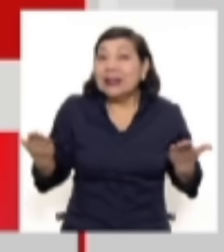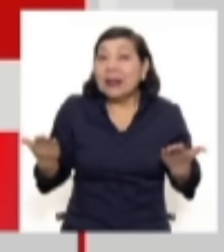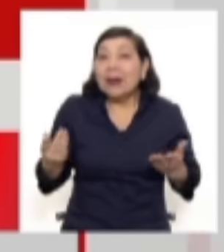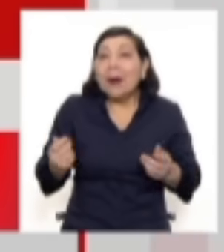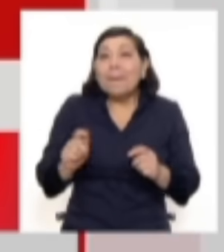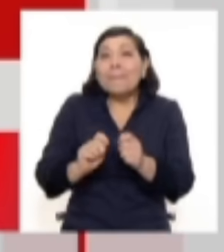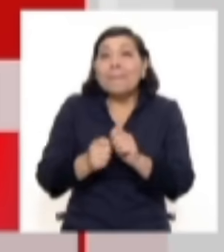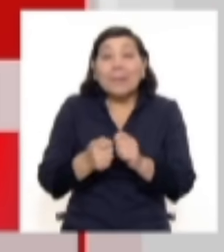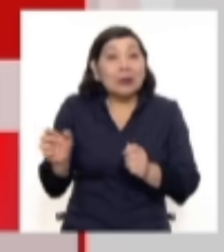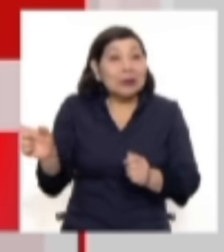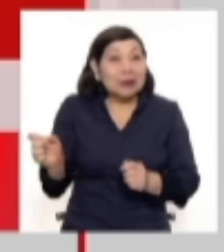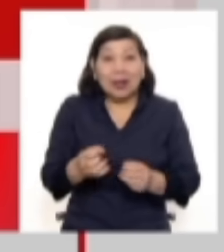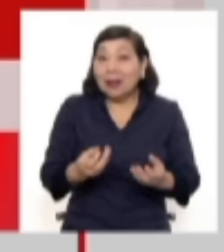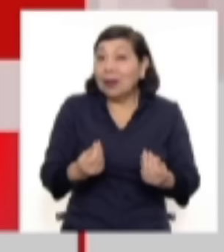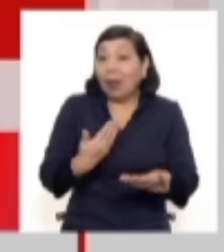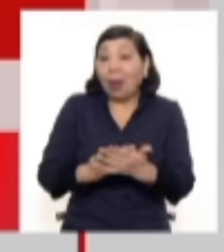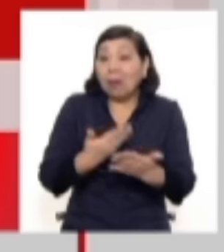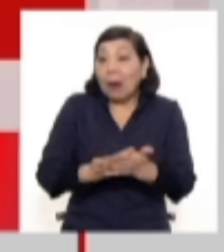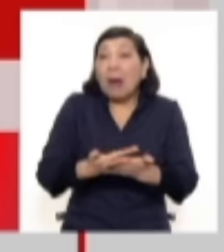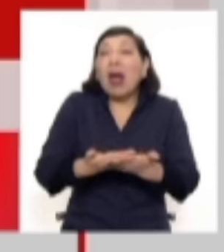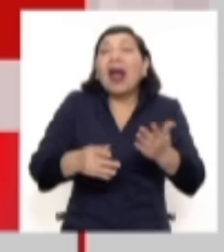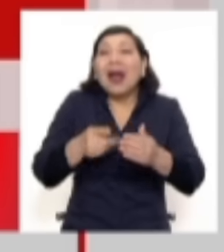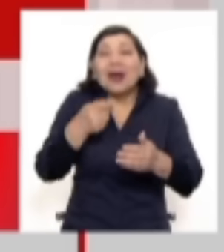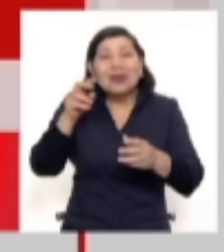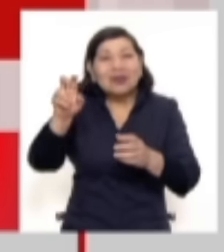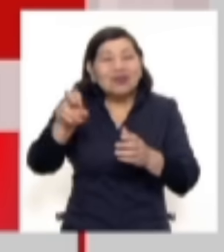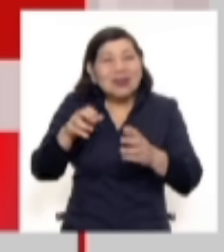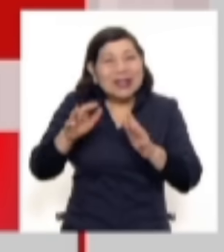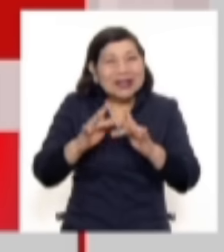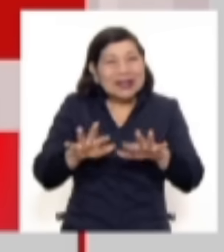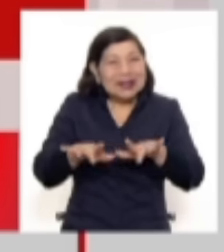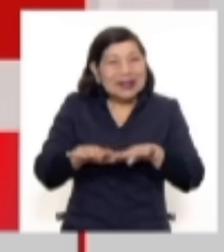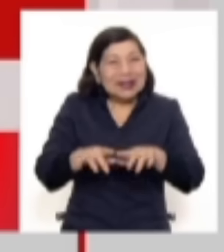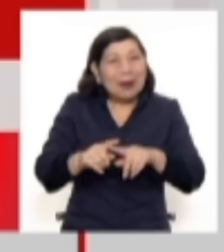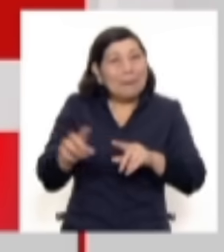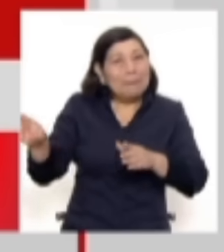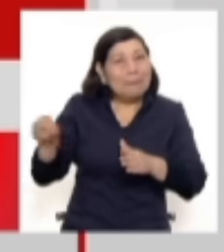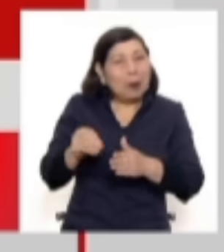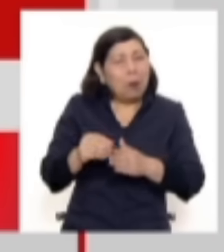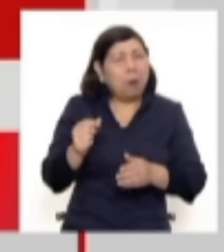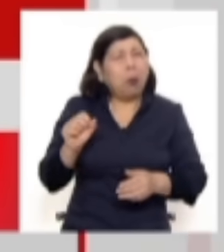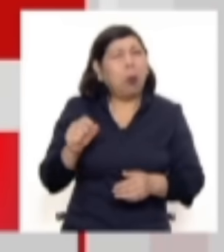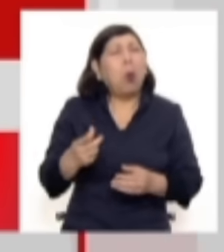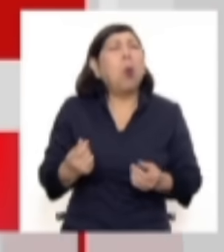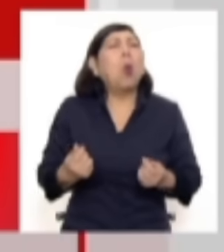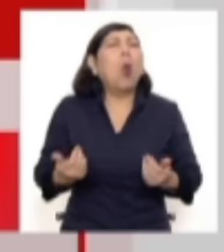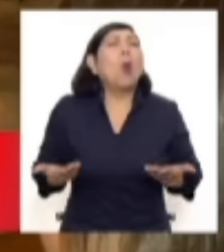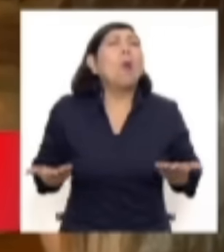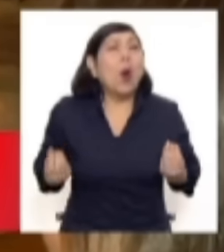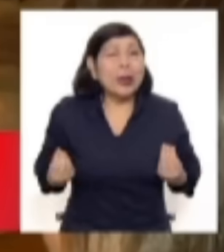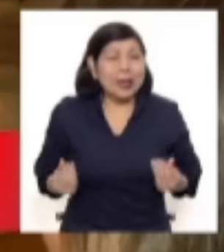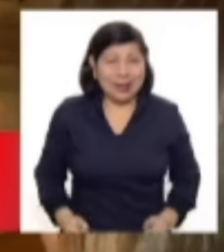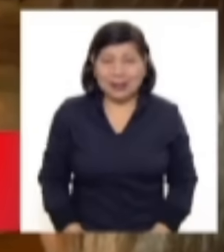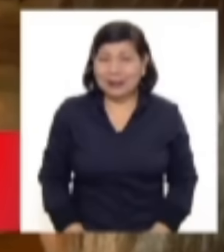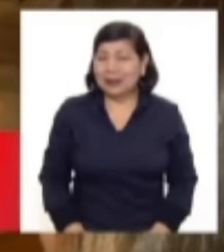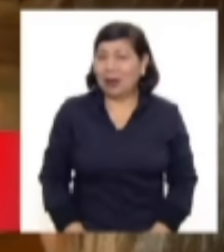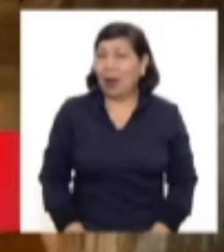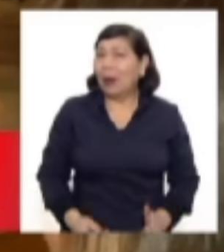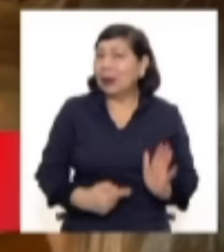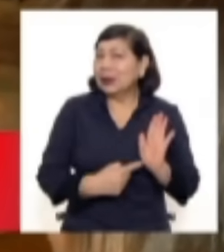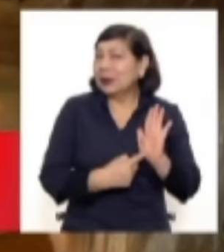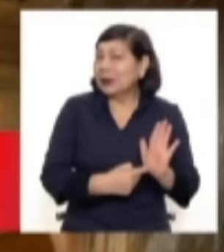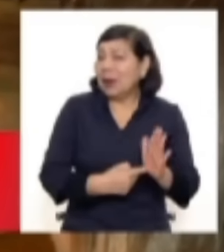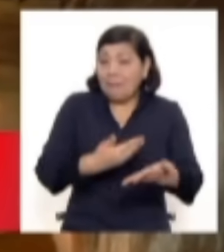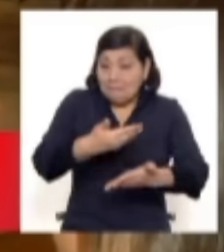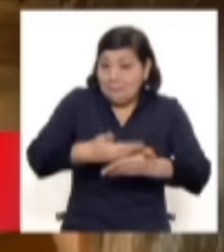criptomonedas pero ninguno tenía la documentación acredite la posesión de esta alta suma de dinero en efectivo al no